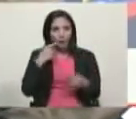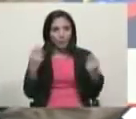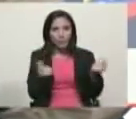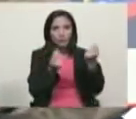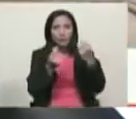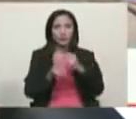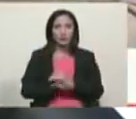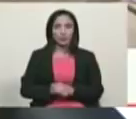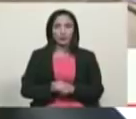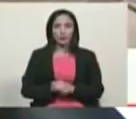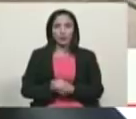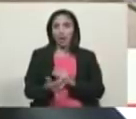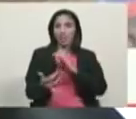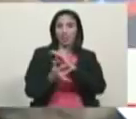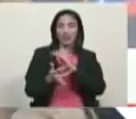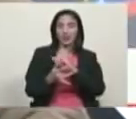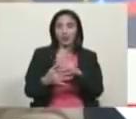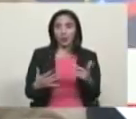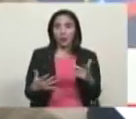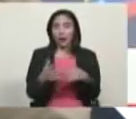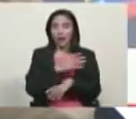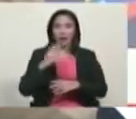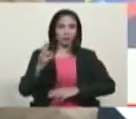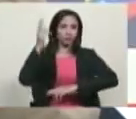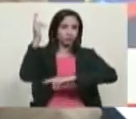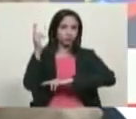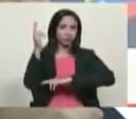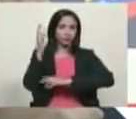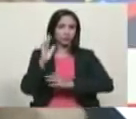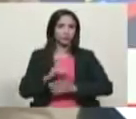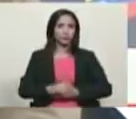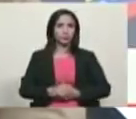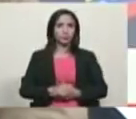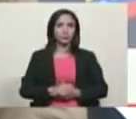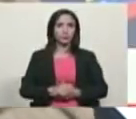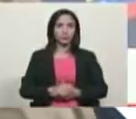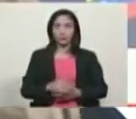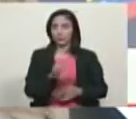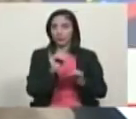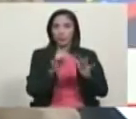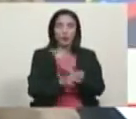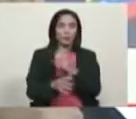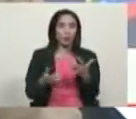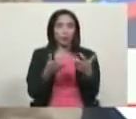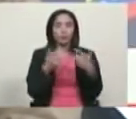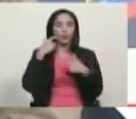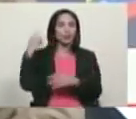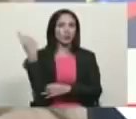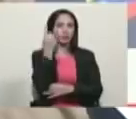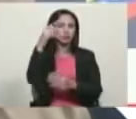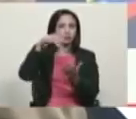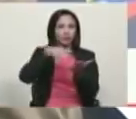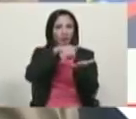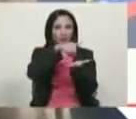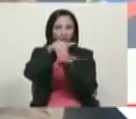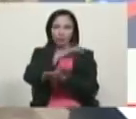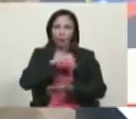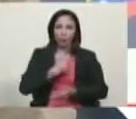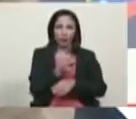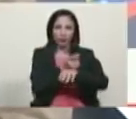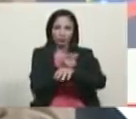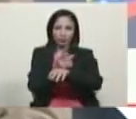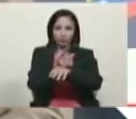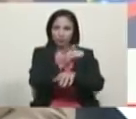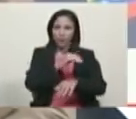y emplear la técnica, el sistema de armas del ejército, de la aviación, de la armada, de la Guardia